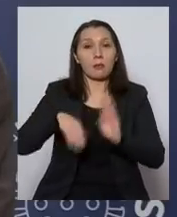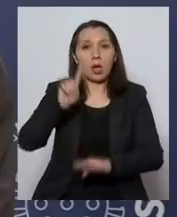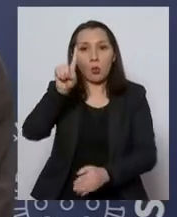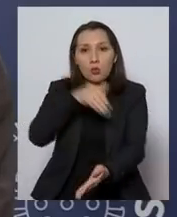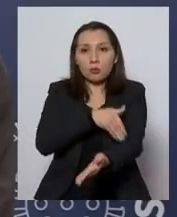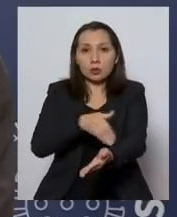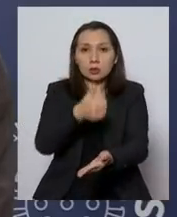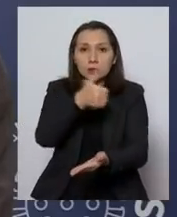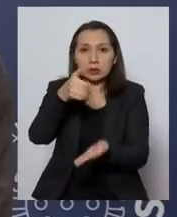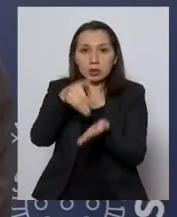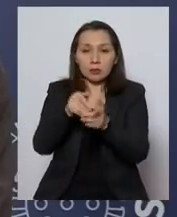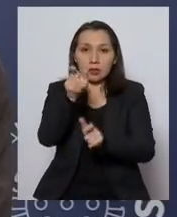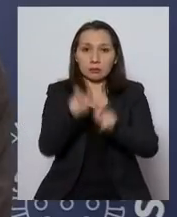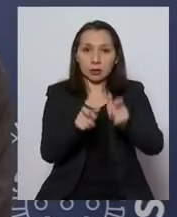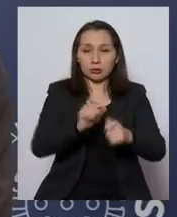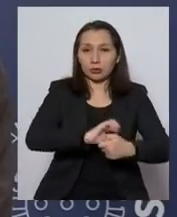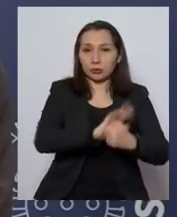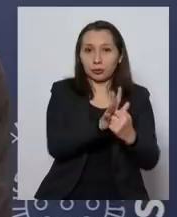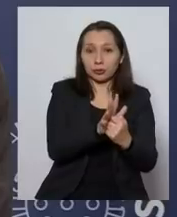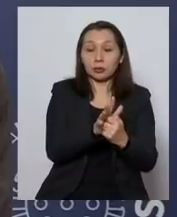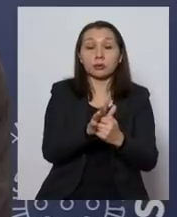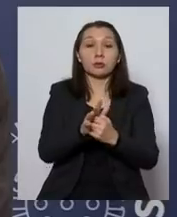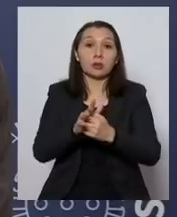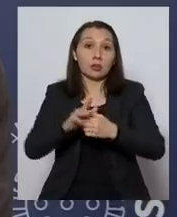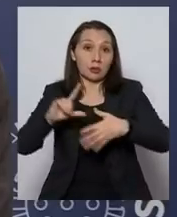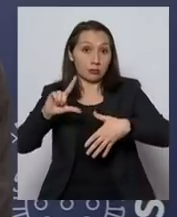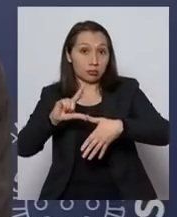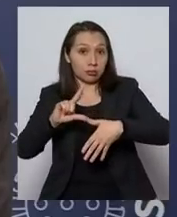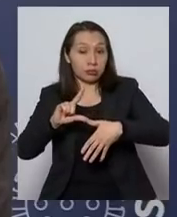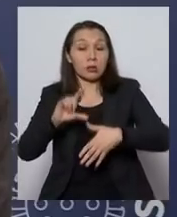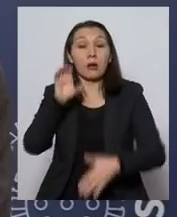de 1.600.000 casos y en las Américas